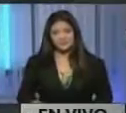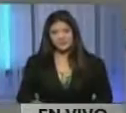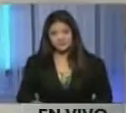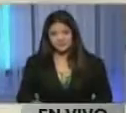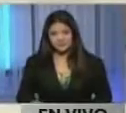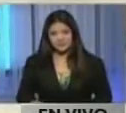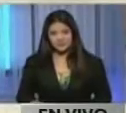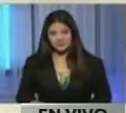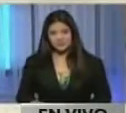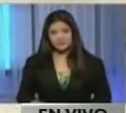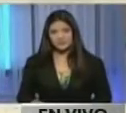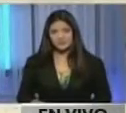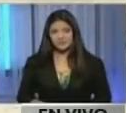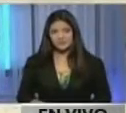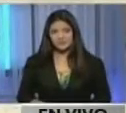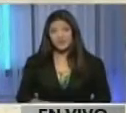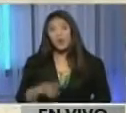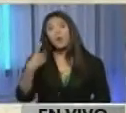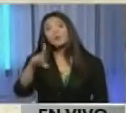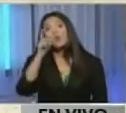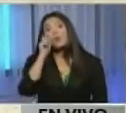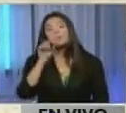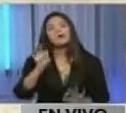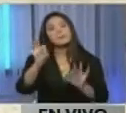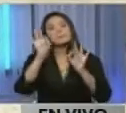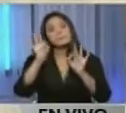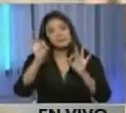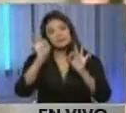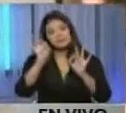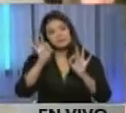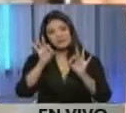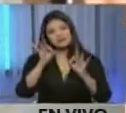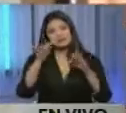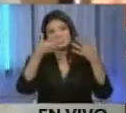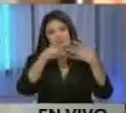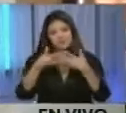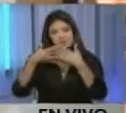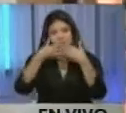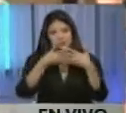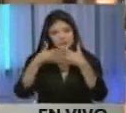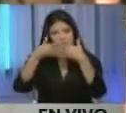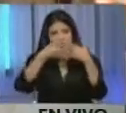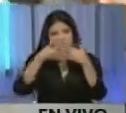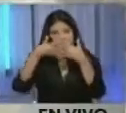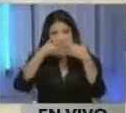Y Bernard Aronson, enviado especial de los Estados Unidos.